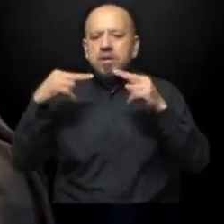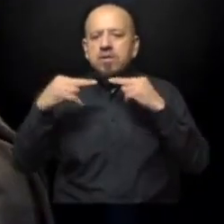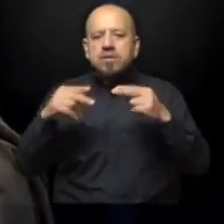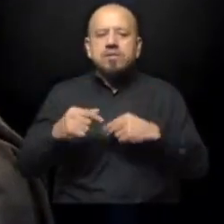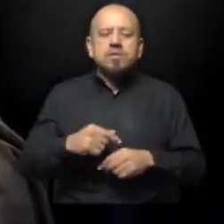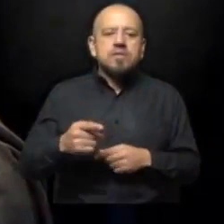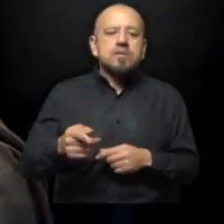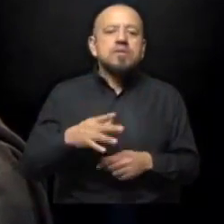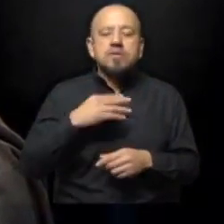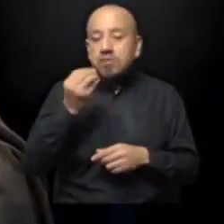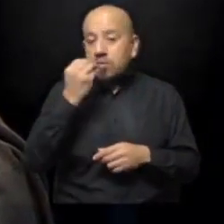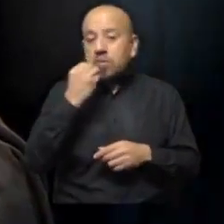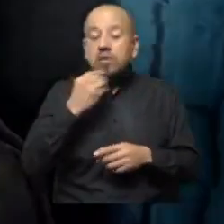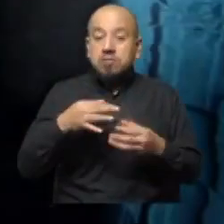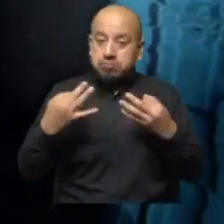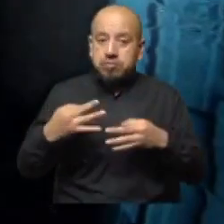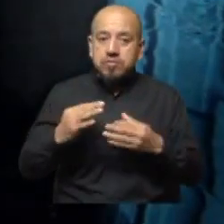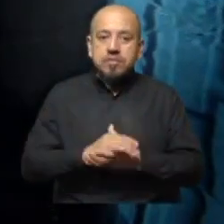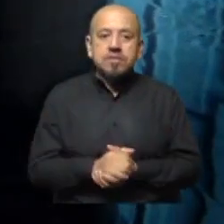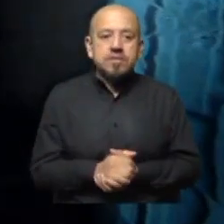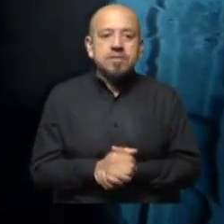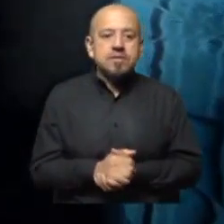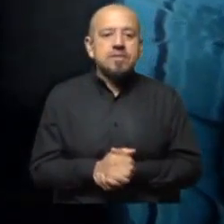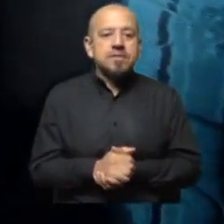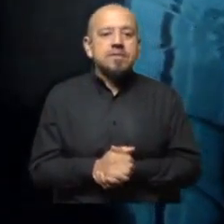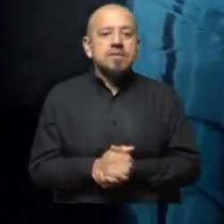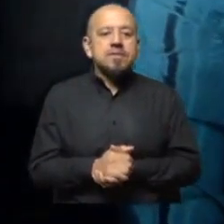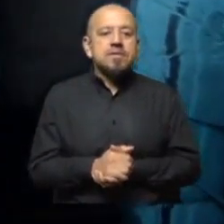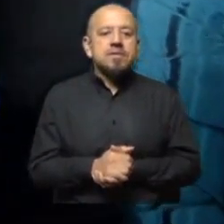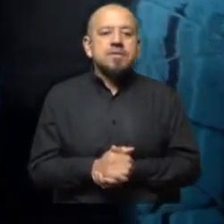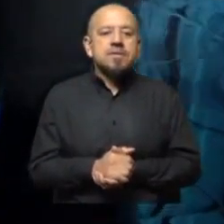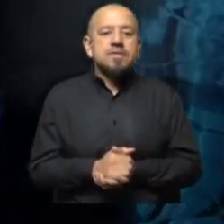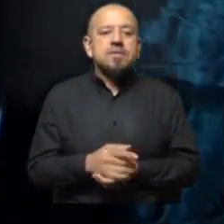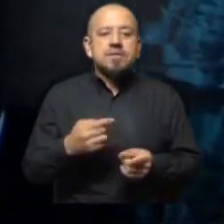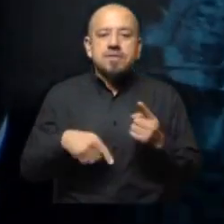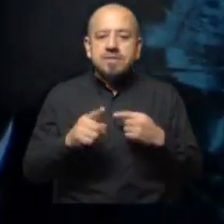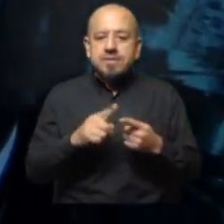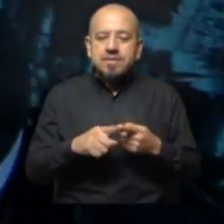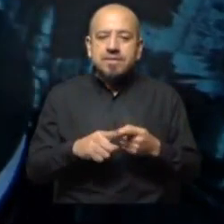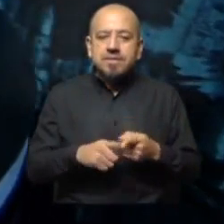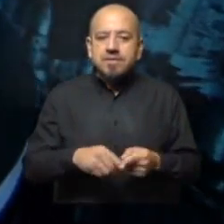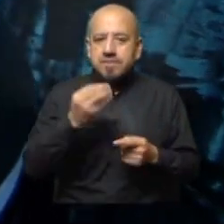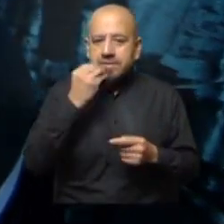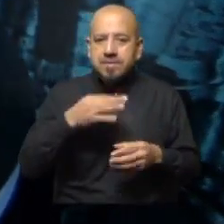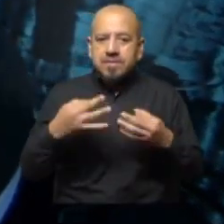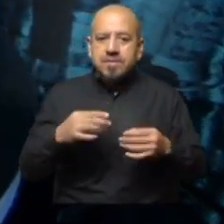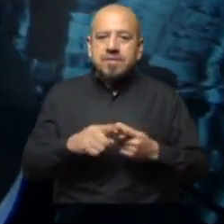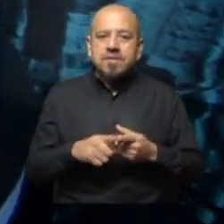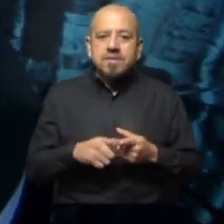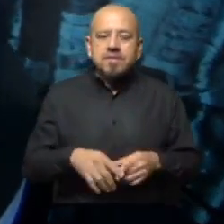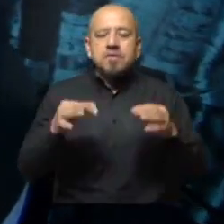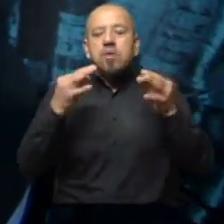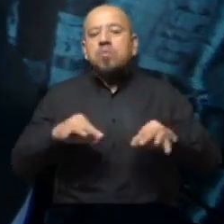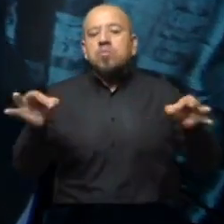comiendo muy bien y tomando un proyecto con este músico